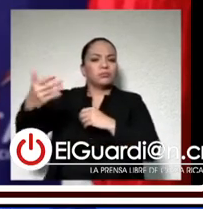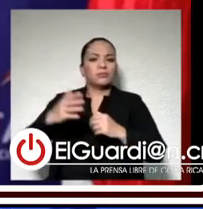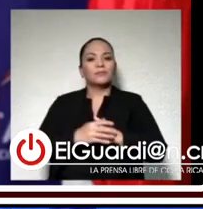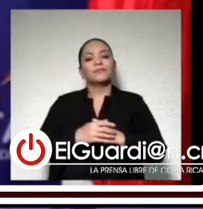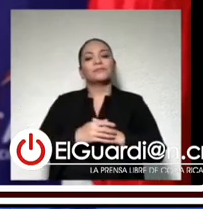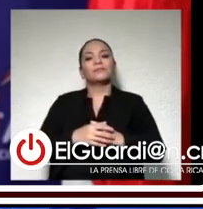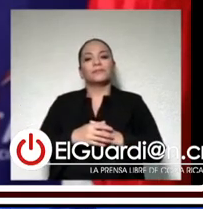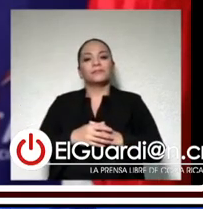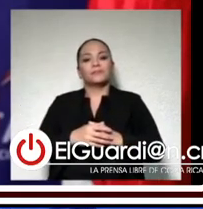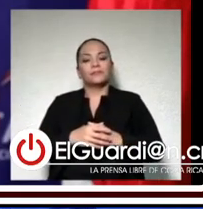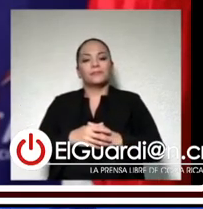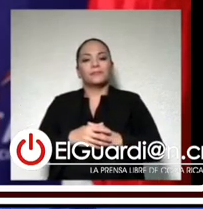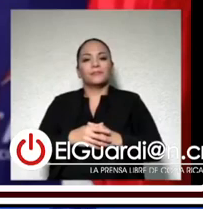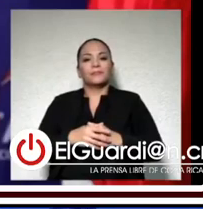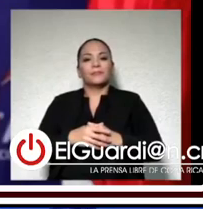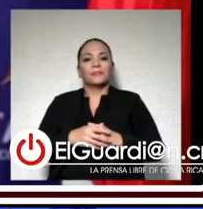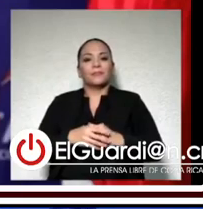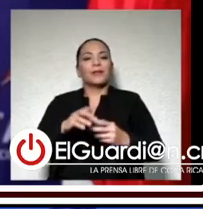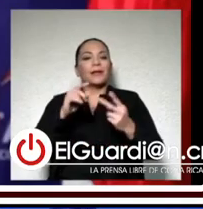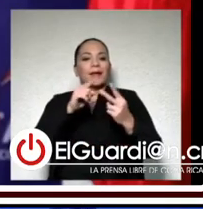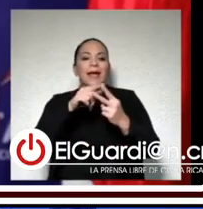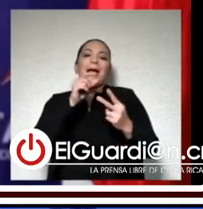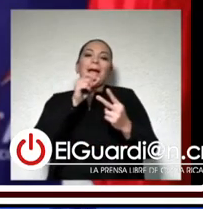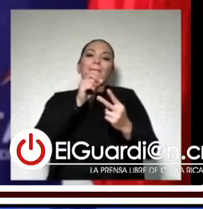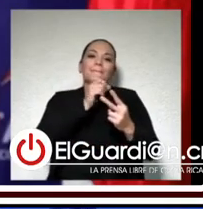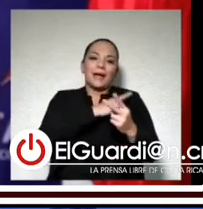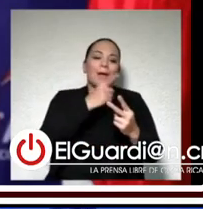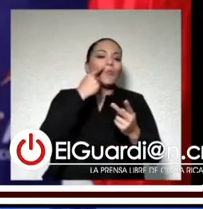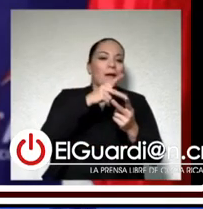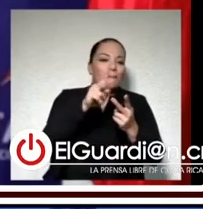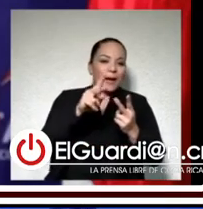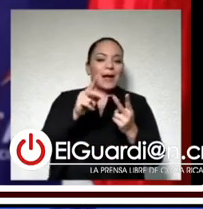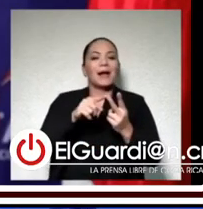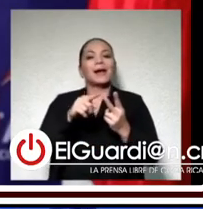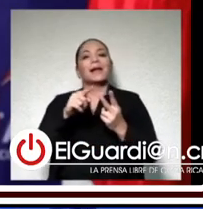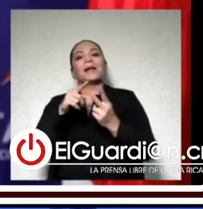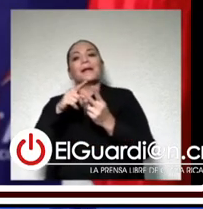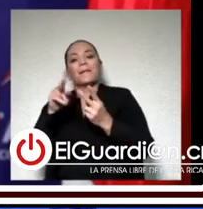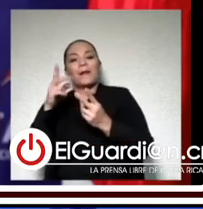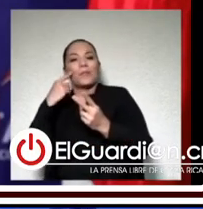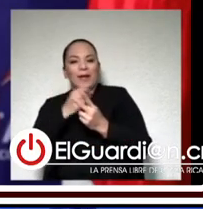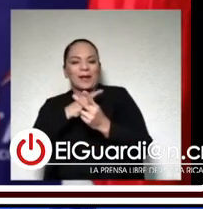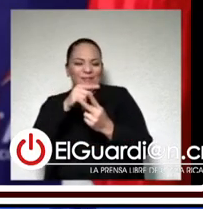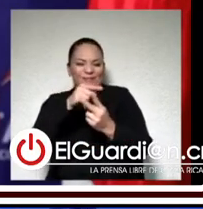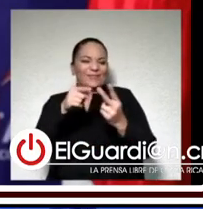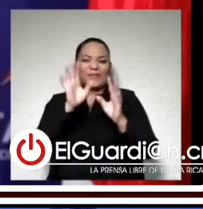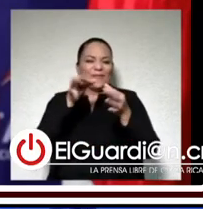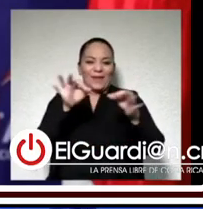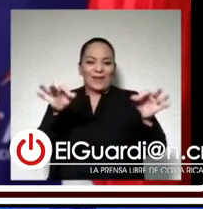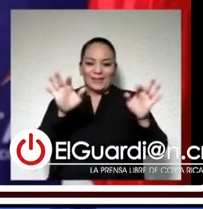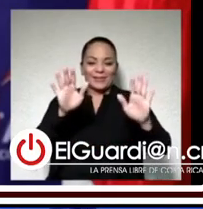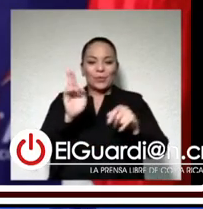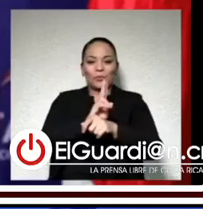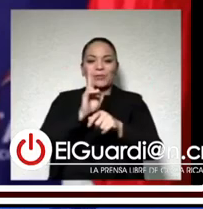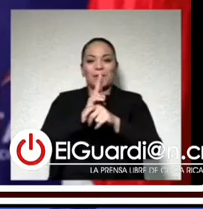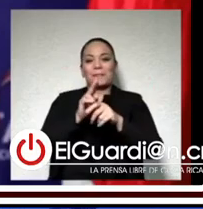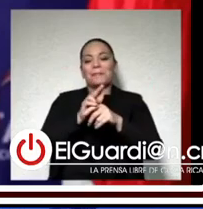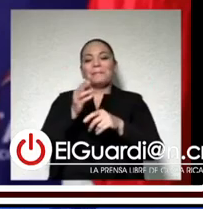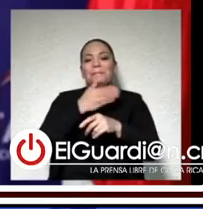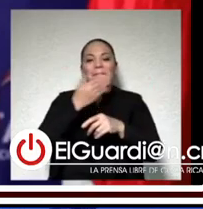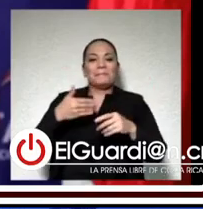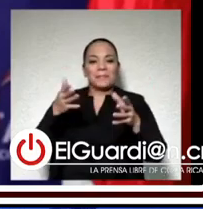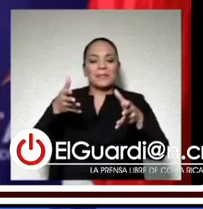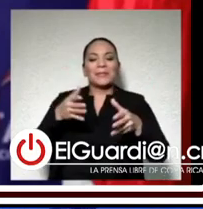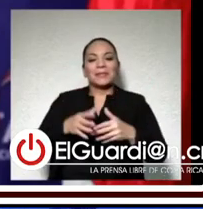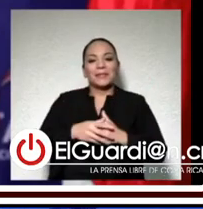por la paga, como el que paga por pecar. Nosotros hemos reducido de manera drástica, no le voy a dar números porque